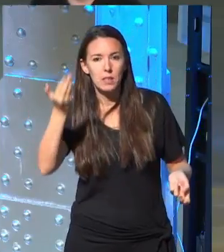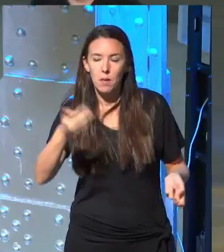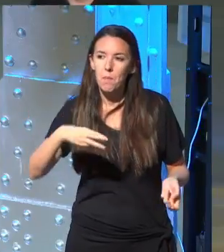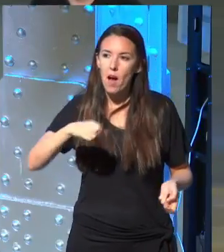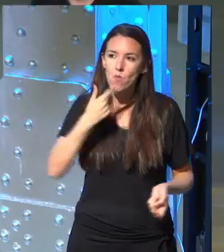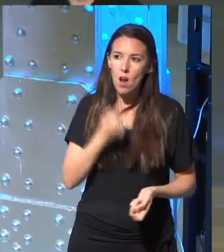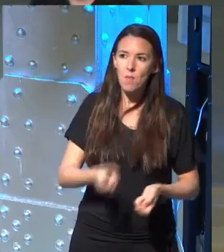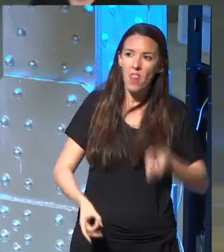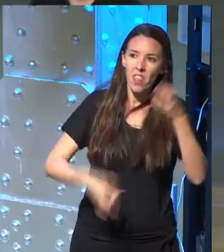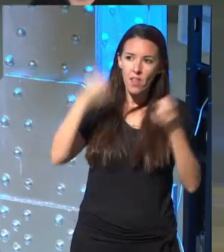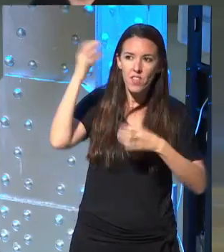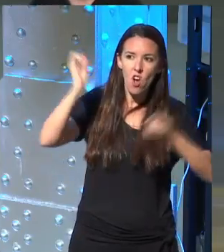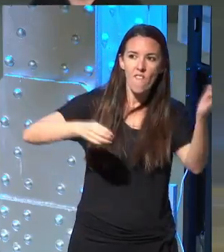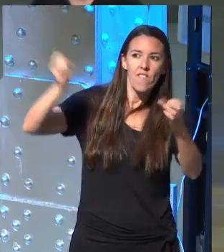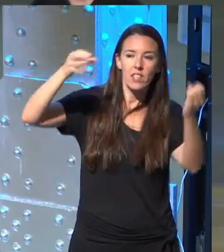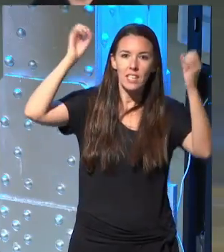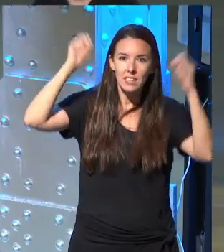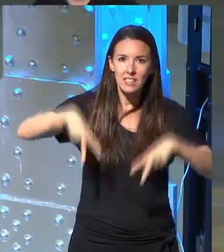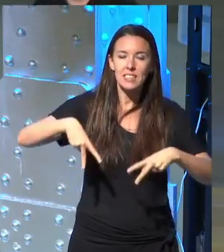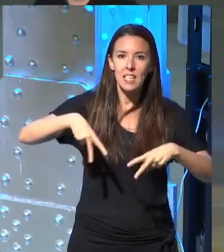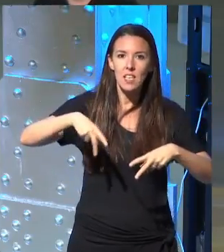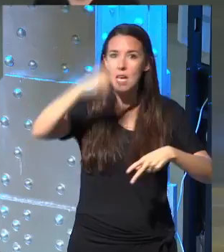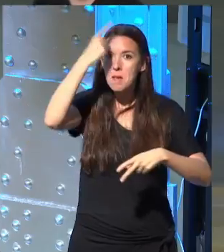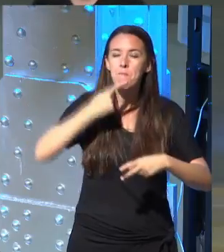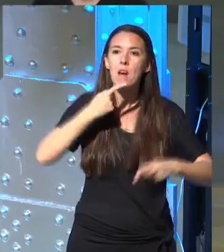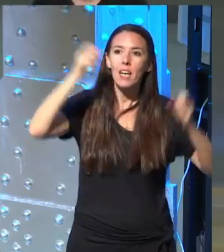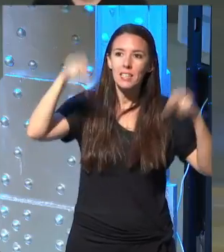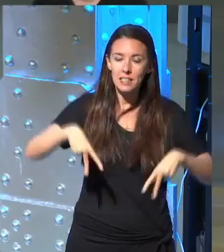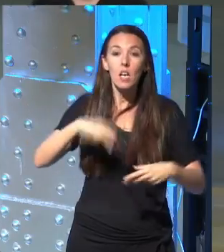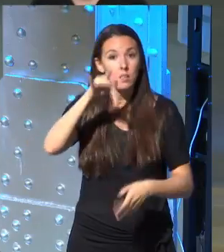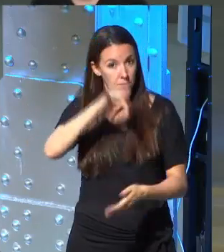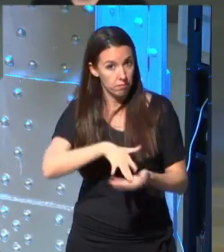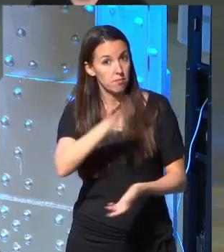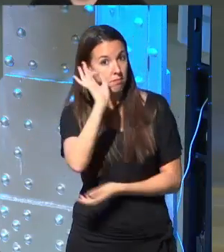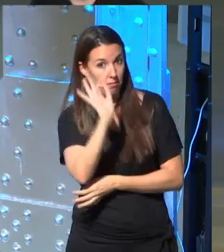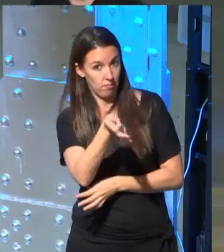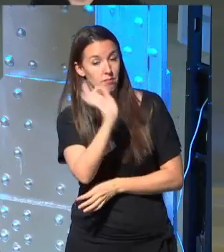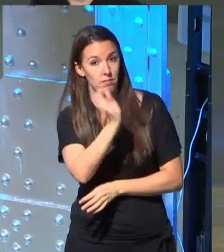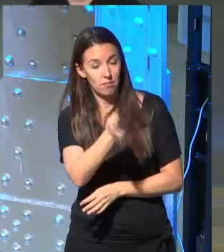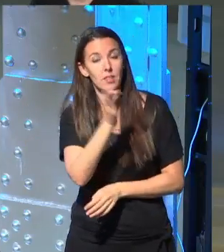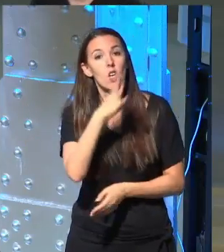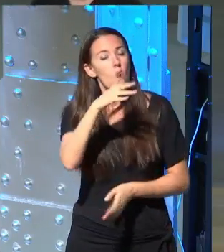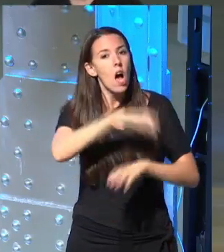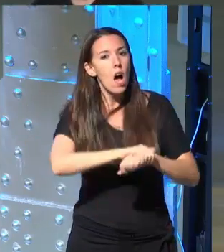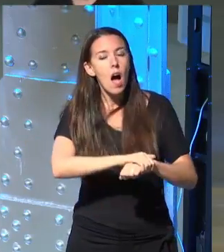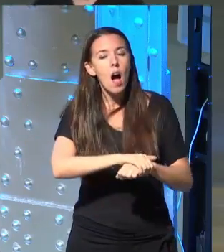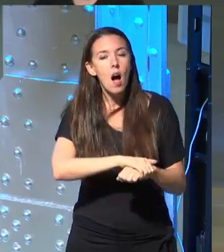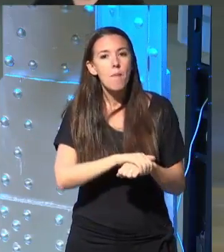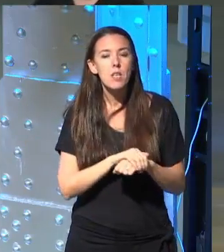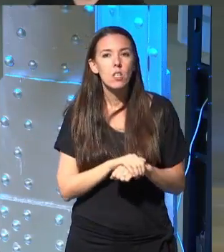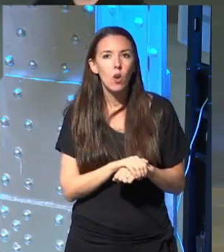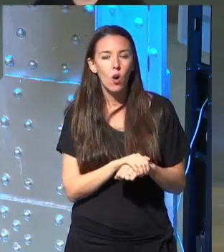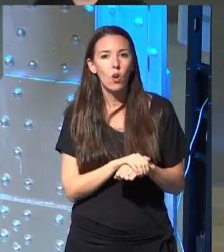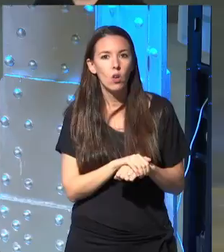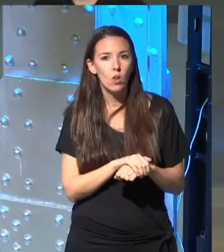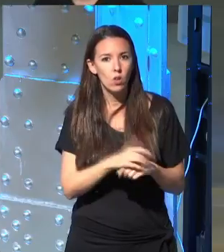Manuel, ciencia ficción sin efectos especiales y sin imágenes. Bueno, de hecho me pasó, porque un amigo con